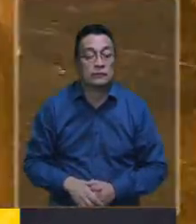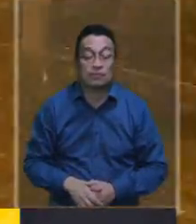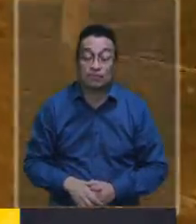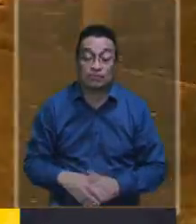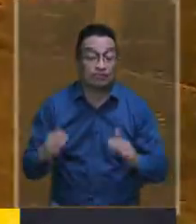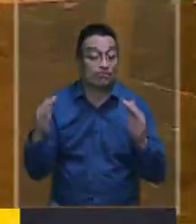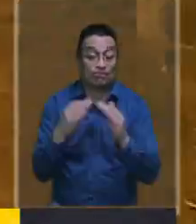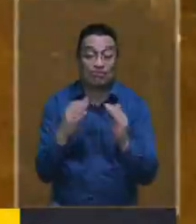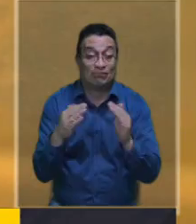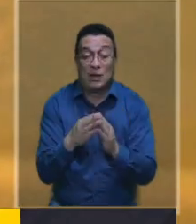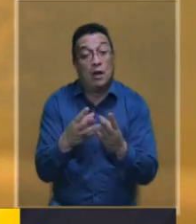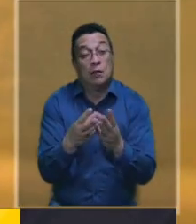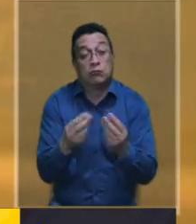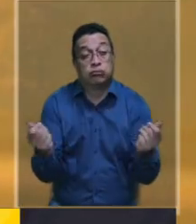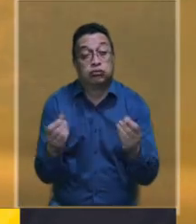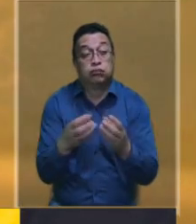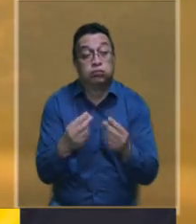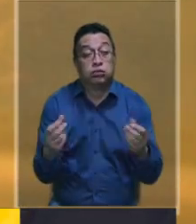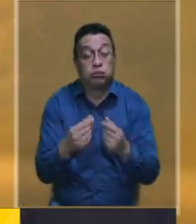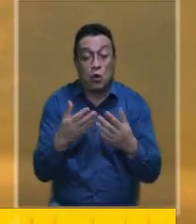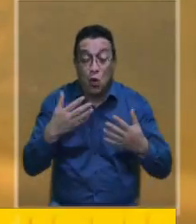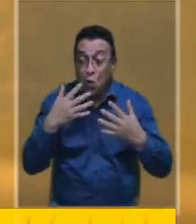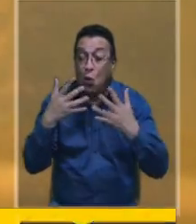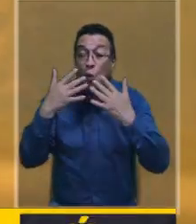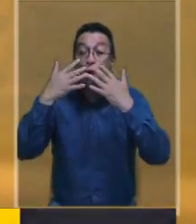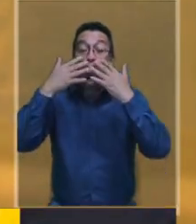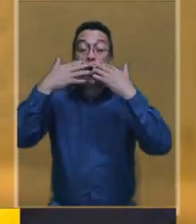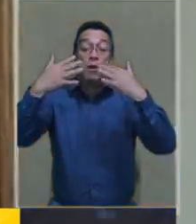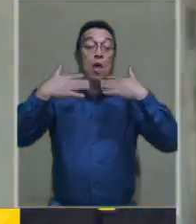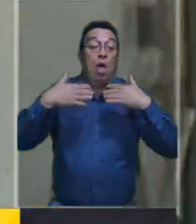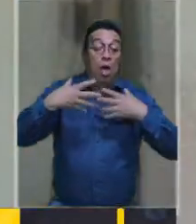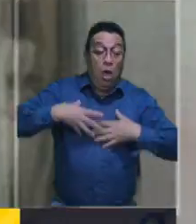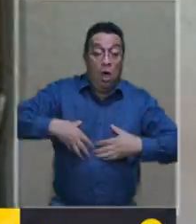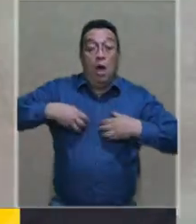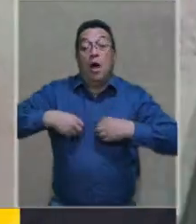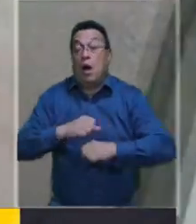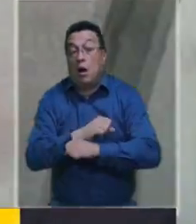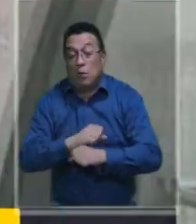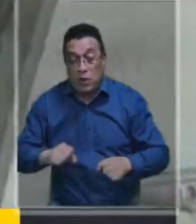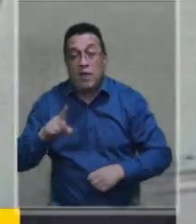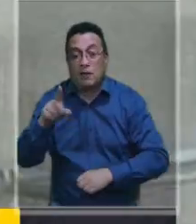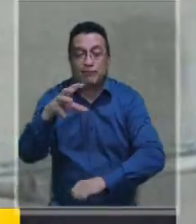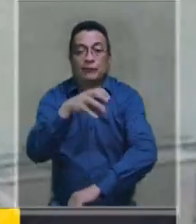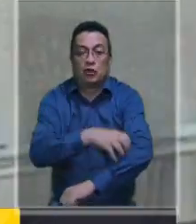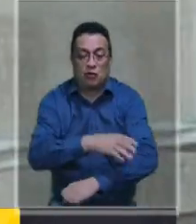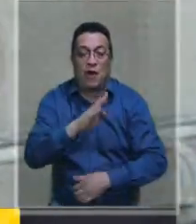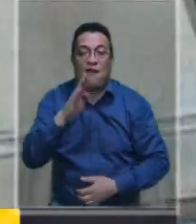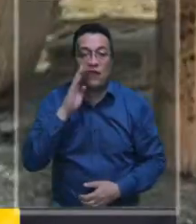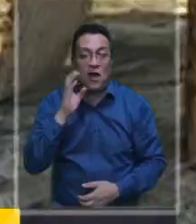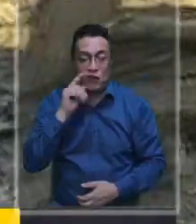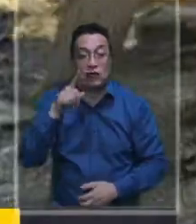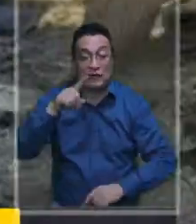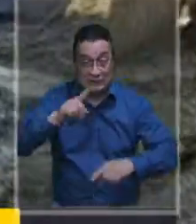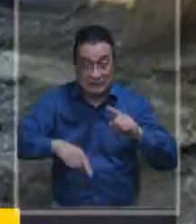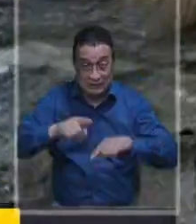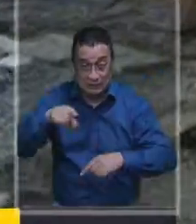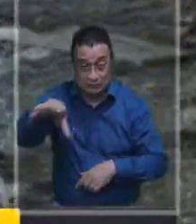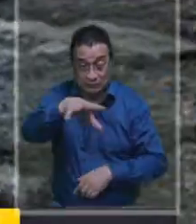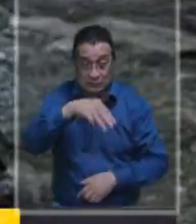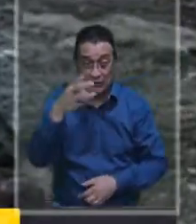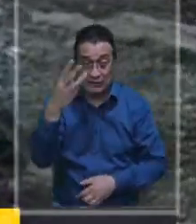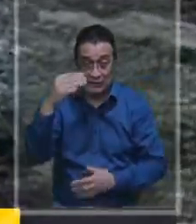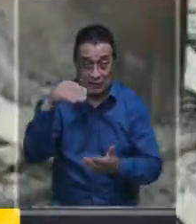Hogares que ya no existen, humo que no deja respirar. Eso y más es lo que han vivido en la región del Biobío. La tierra de esta comuna de 13.000